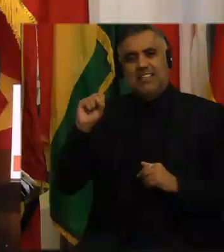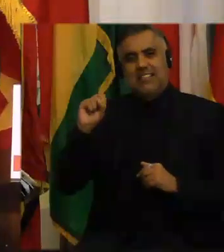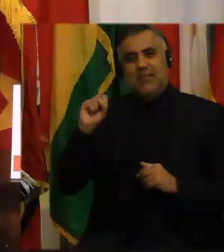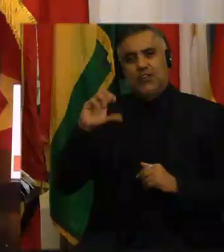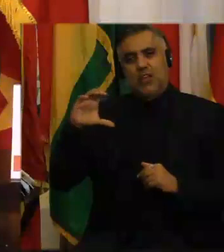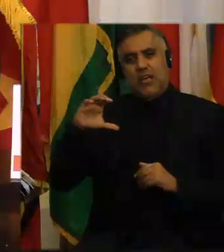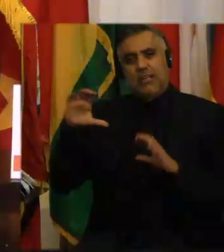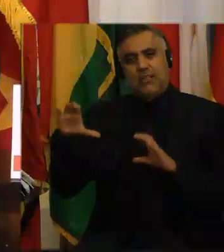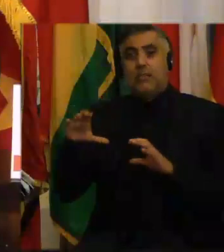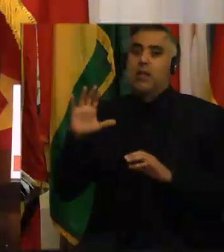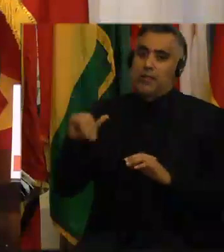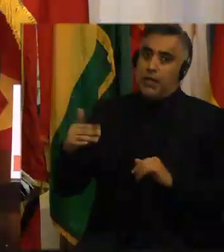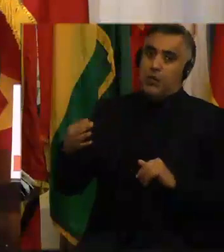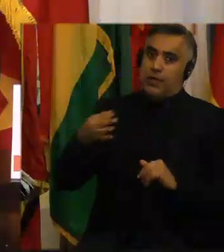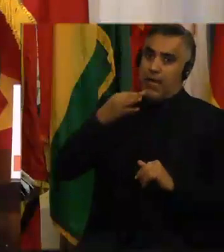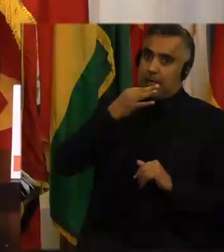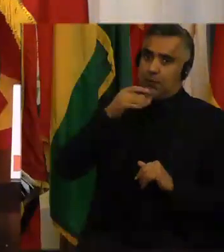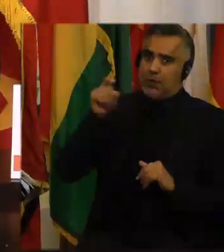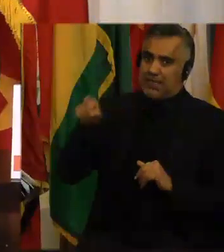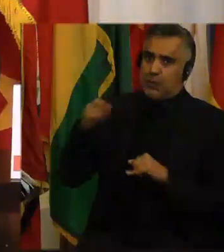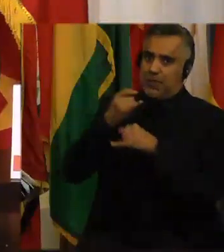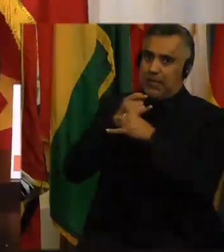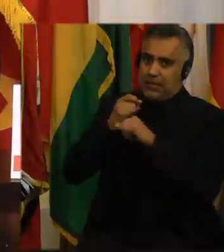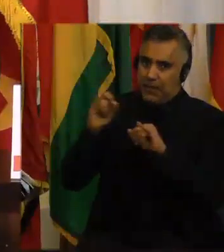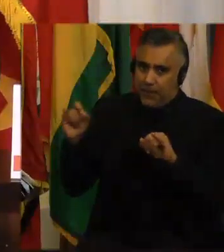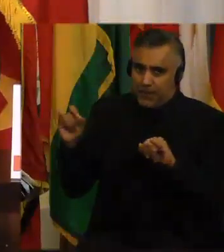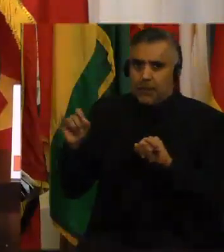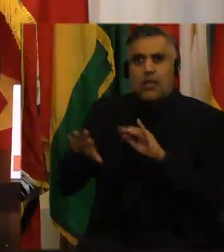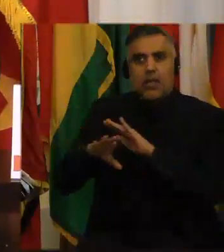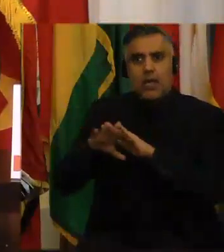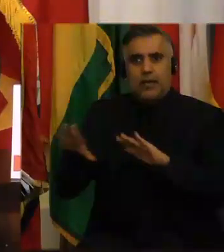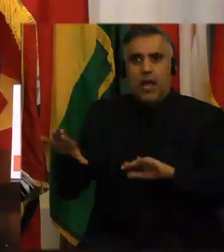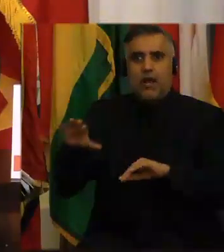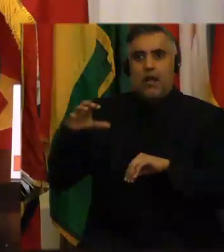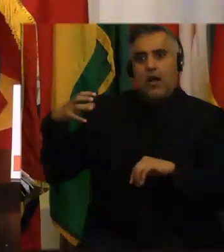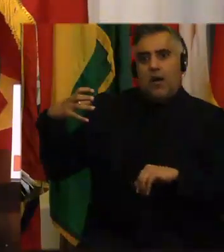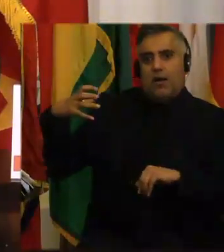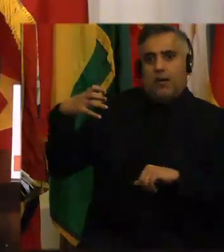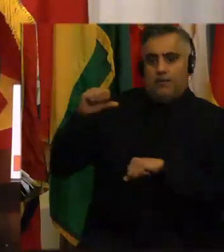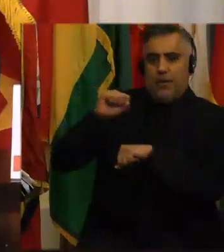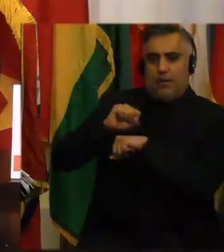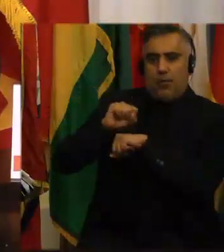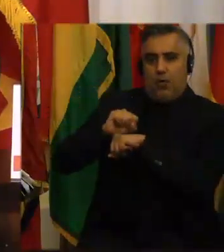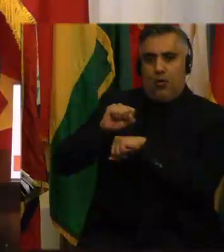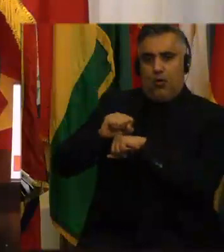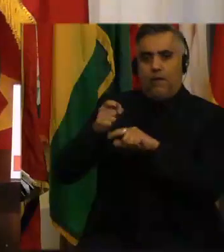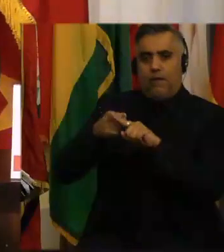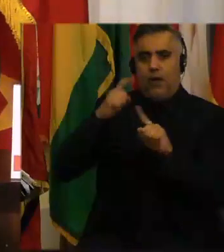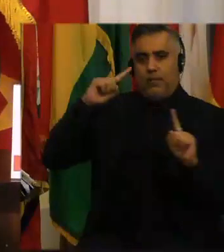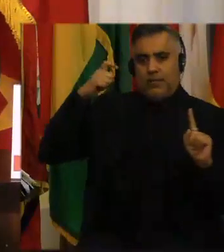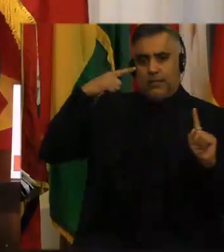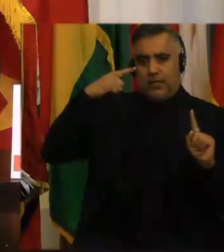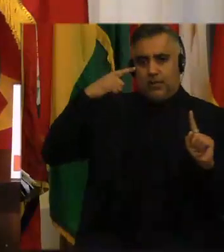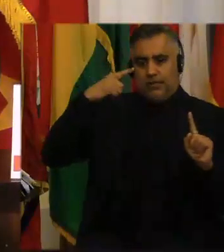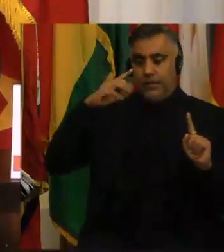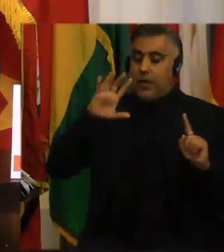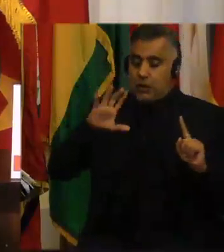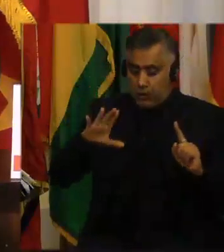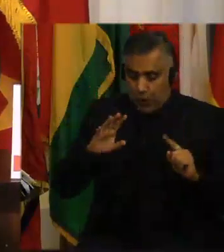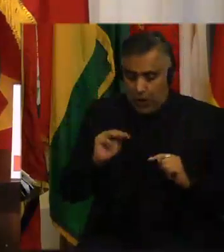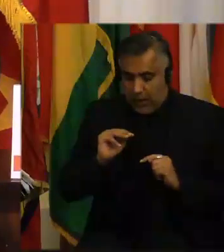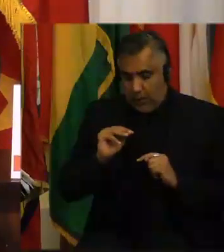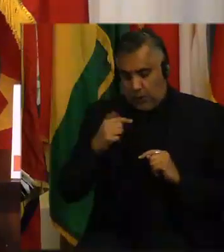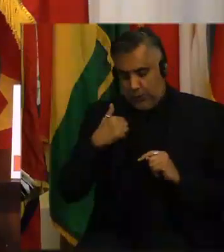ser independientes y no funcionarias de los estados. Se diseñó un mecanismo de evaluación de la